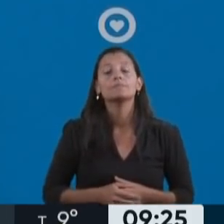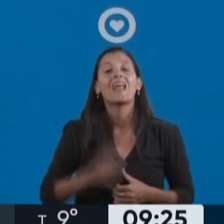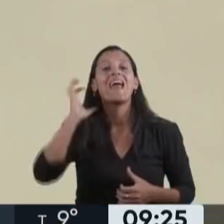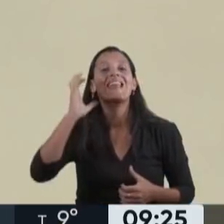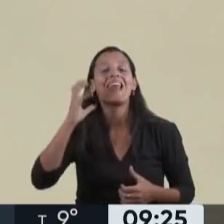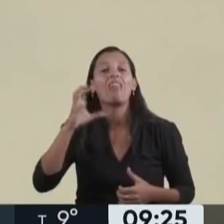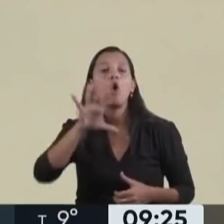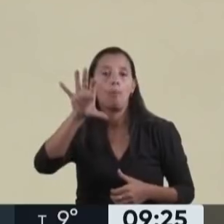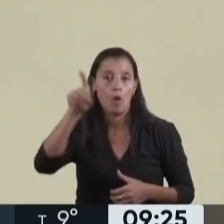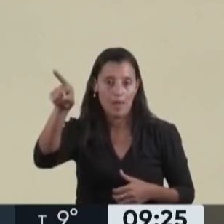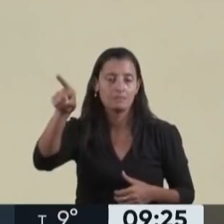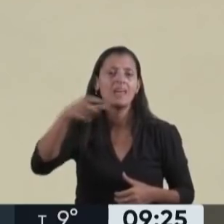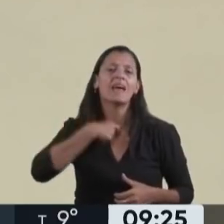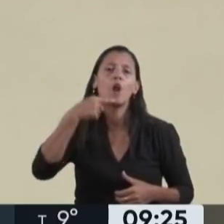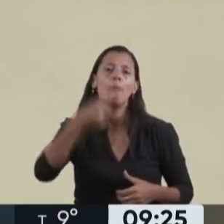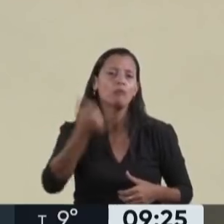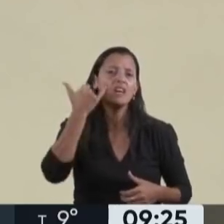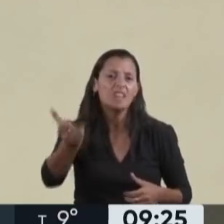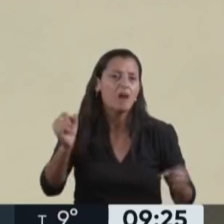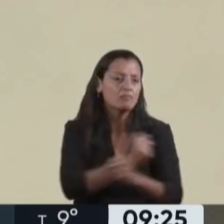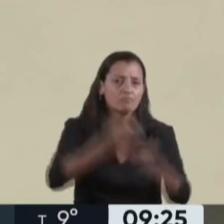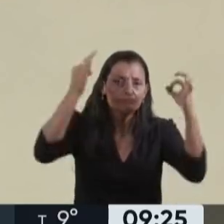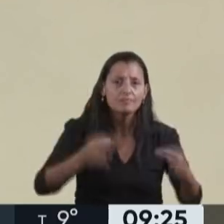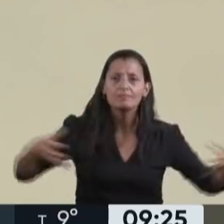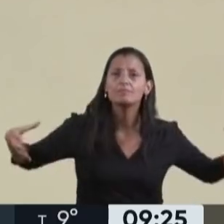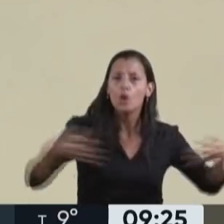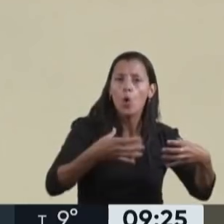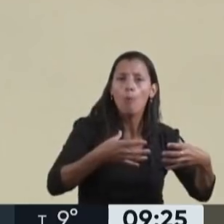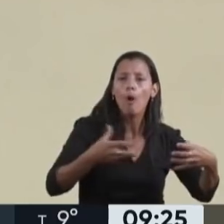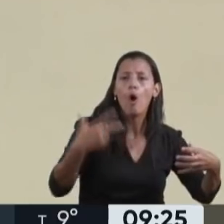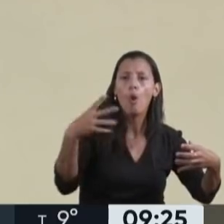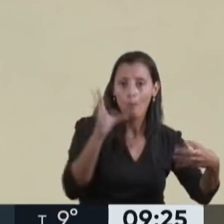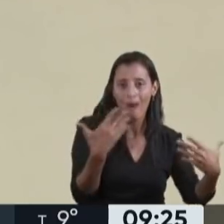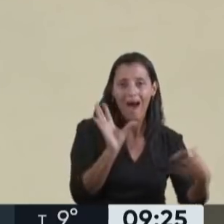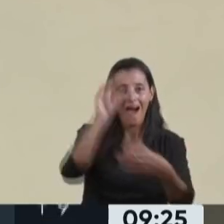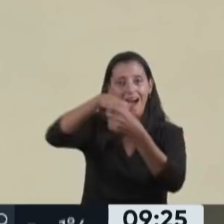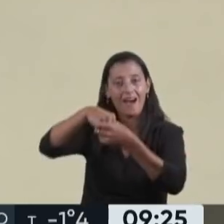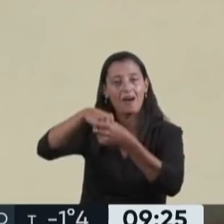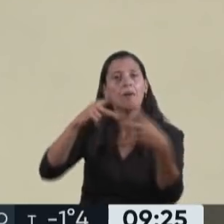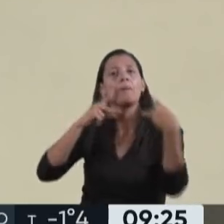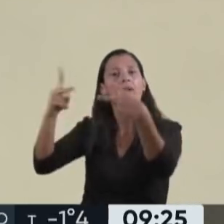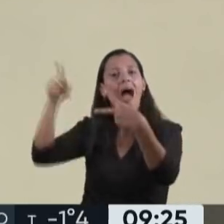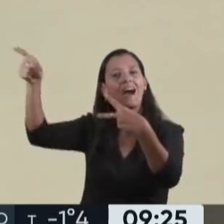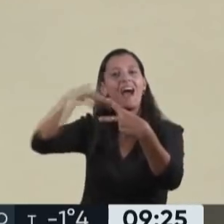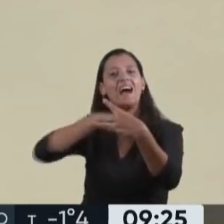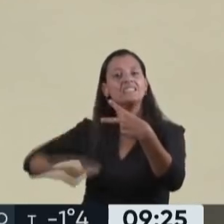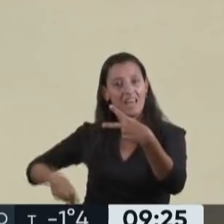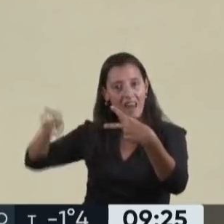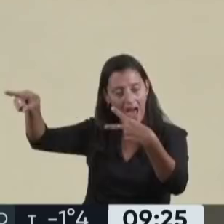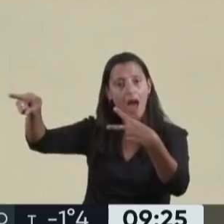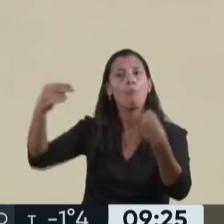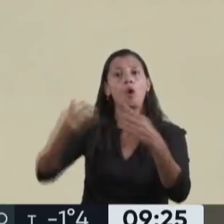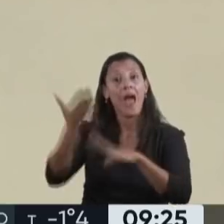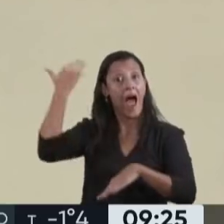Provincia. Le quería preguntar si está definida la comitiva que va a acompañar finalmente al presidente en su viaje a Rusia y China, porque ayer un matutino de Río